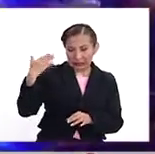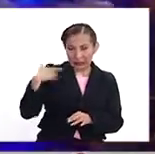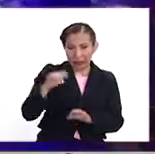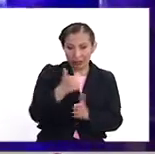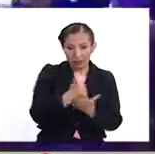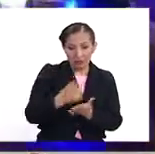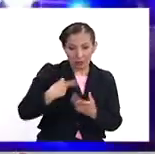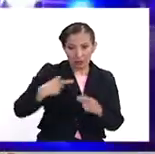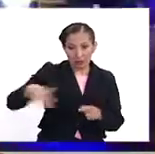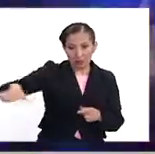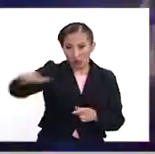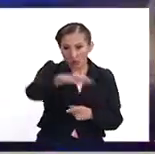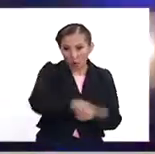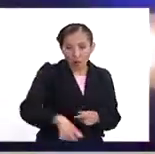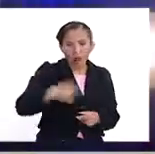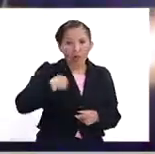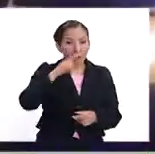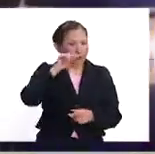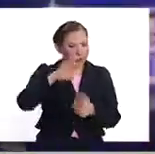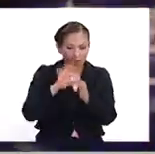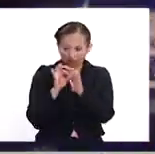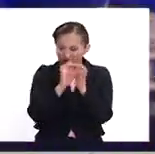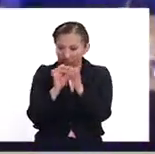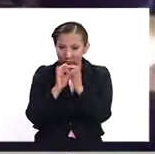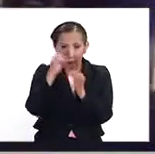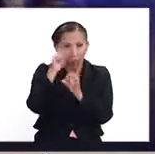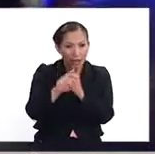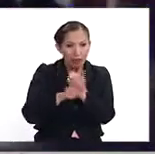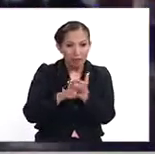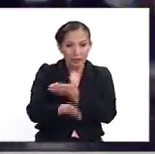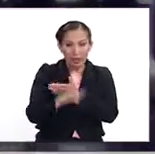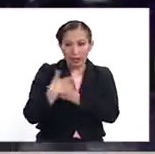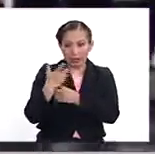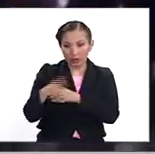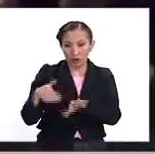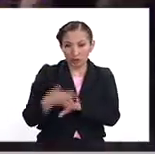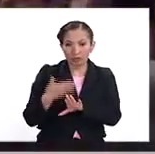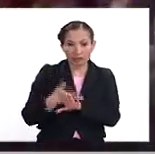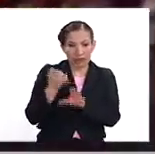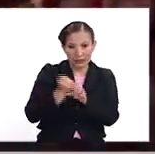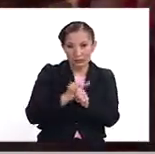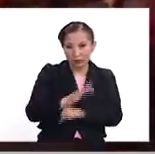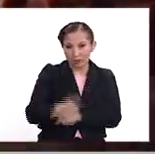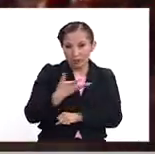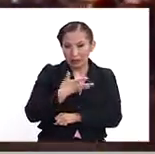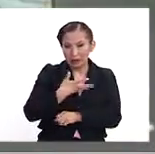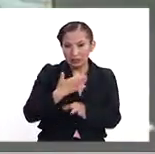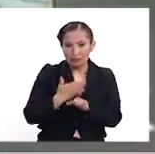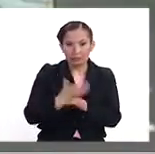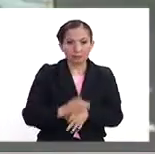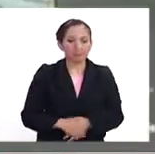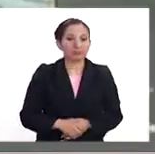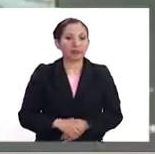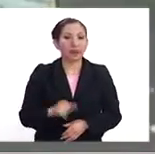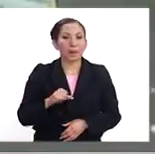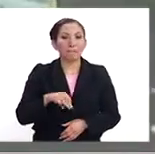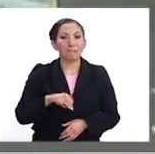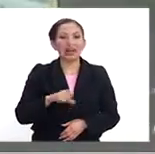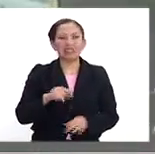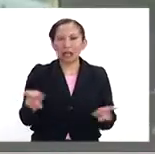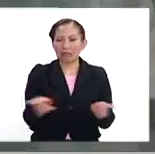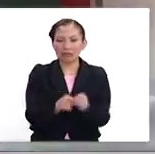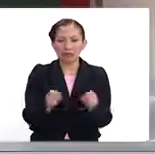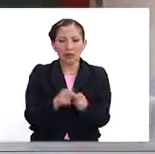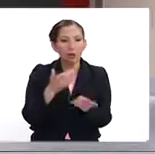la ciudadanía y la policía tienen que trabajar juntos para prevenir estos ataques. Esta es la información que tenemos hasta el momento. Marcela,